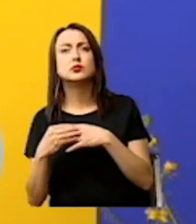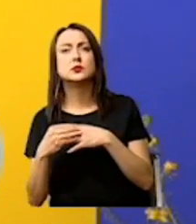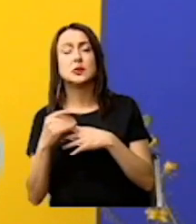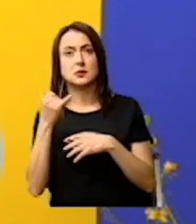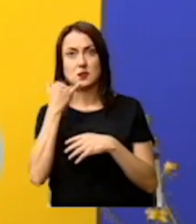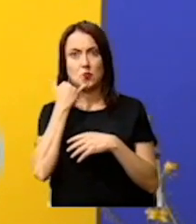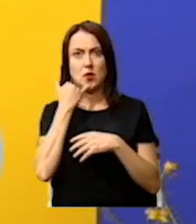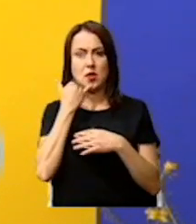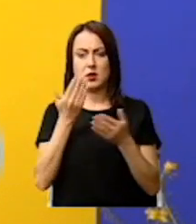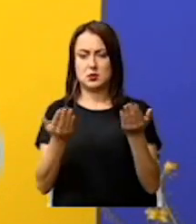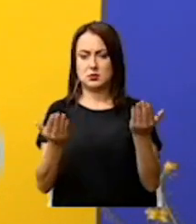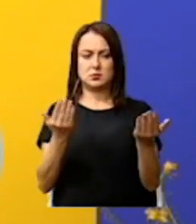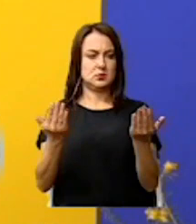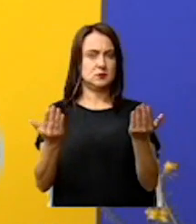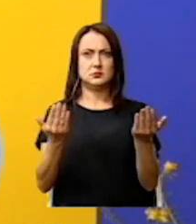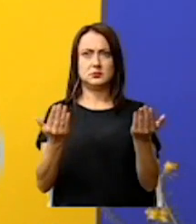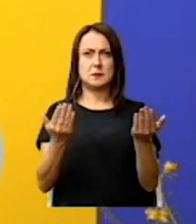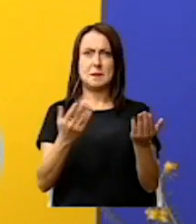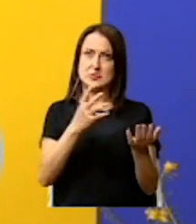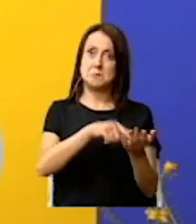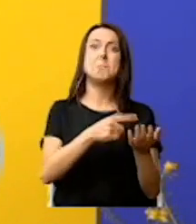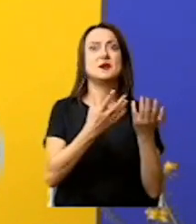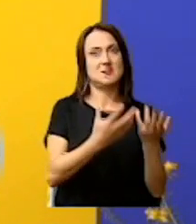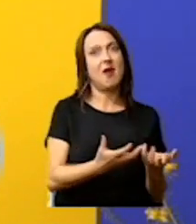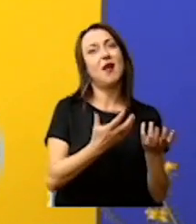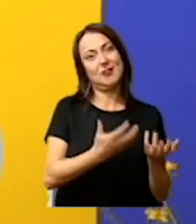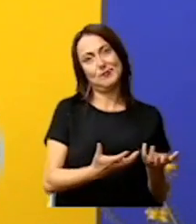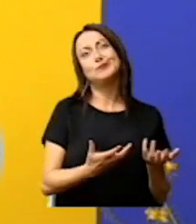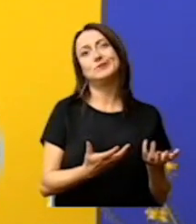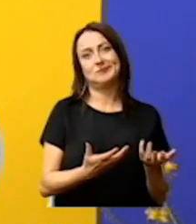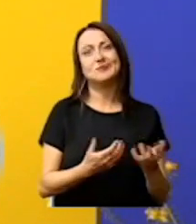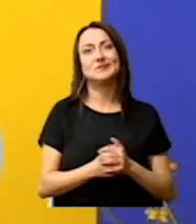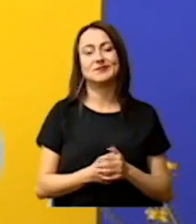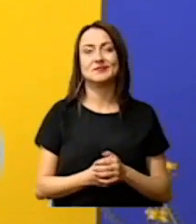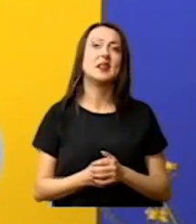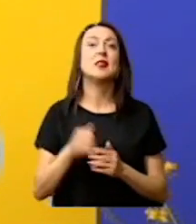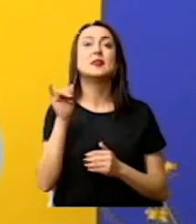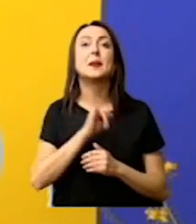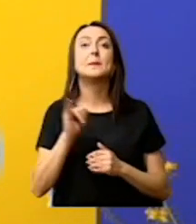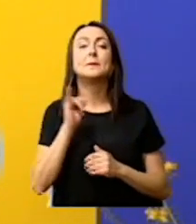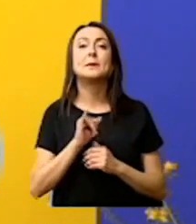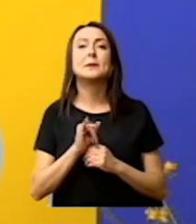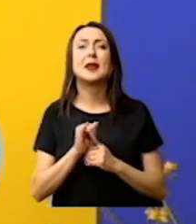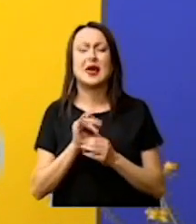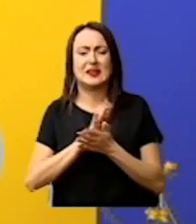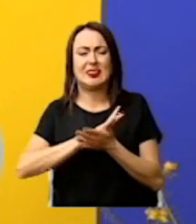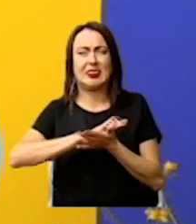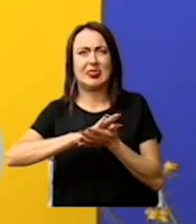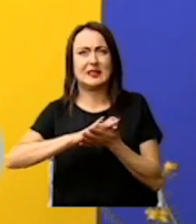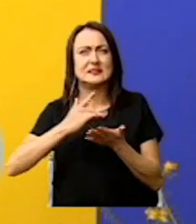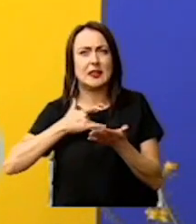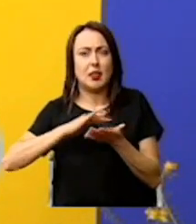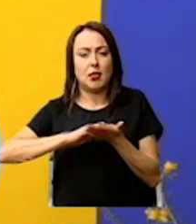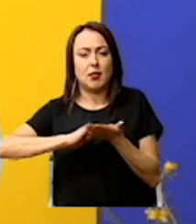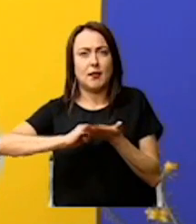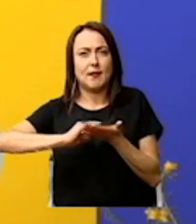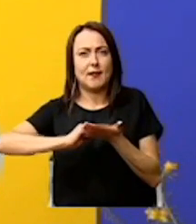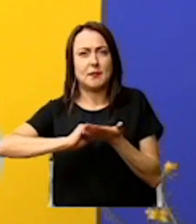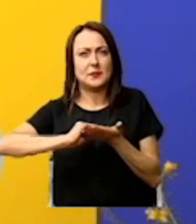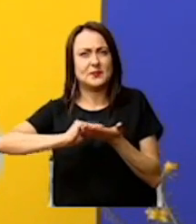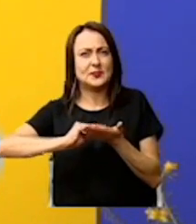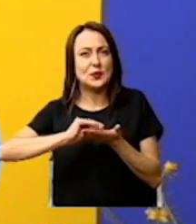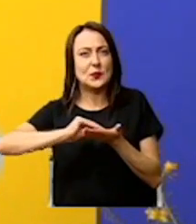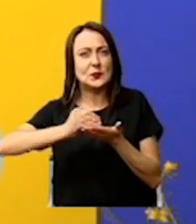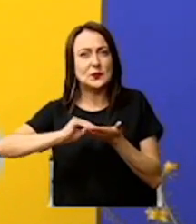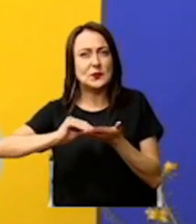celular? Más pesada, ¿verdad? Y además es áspera. Al tocarla yo siento su